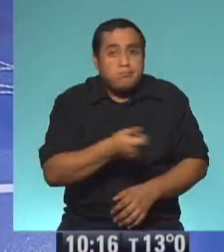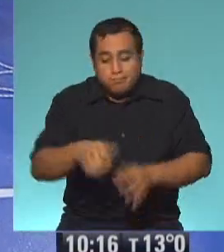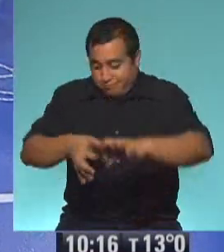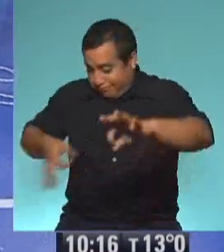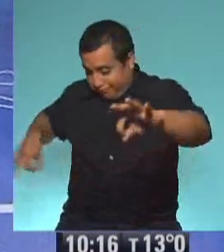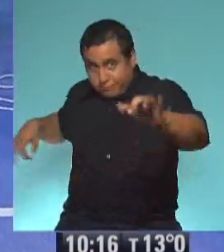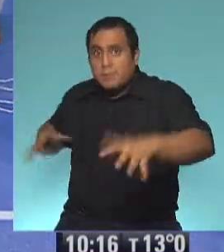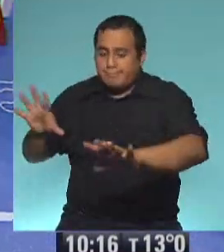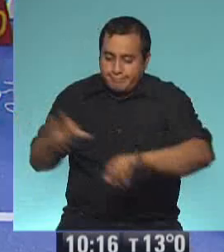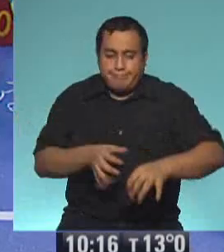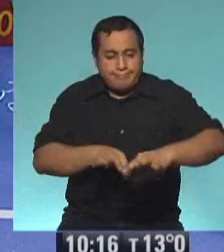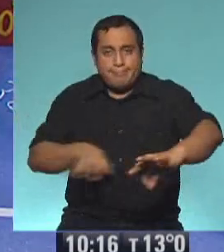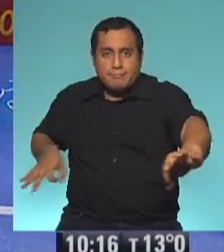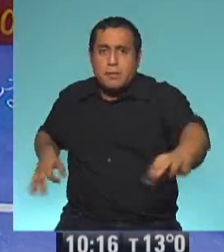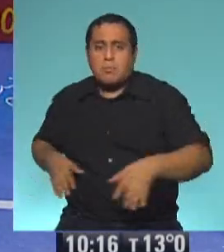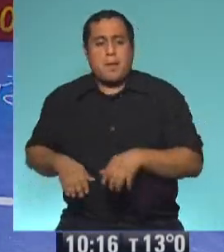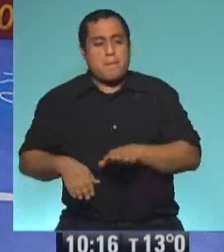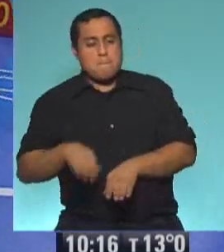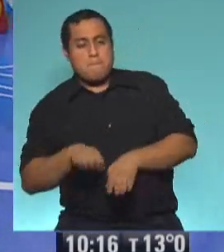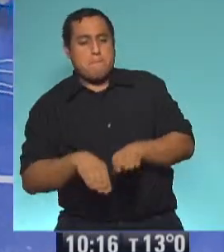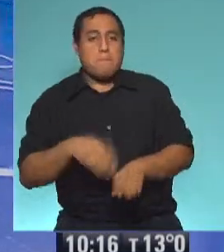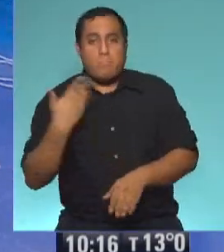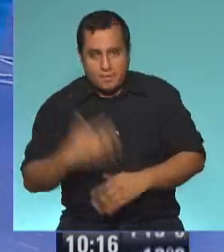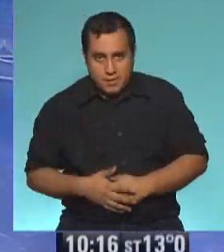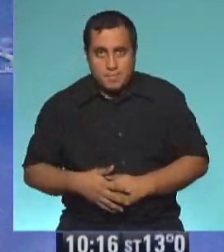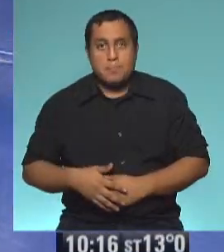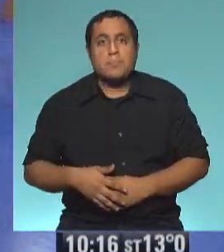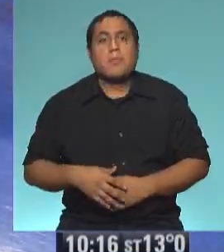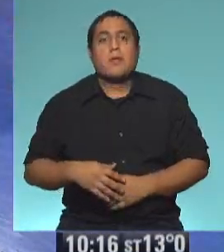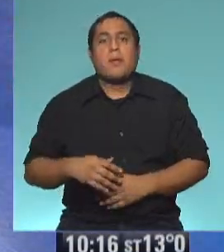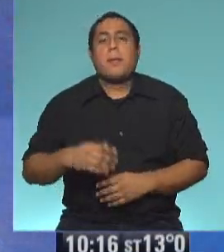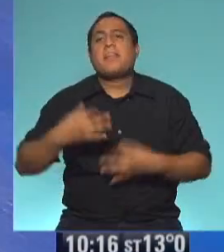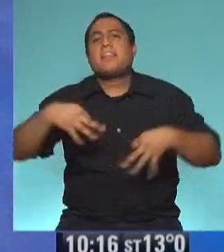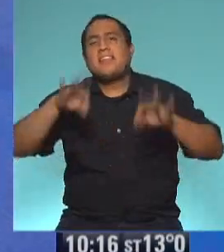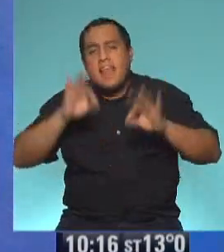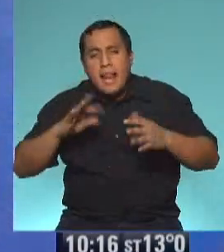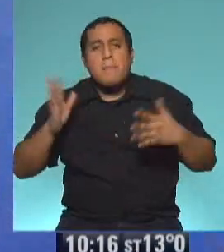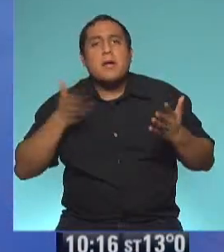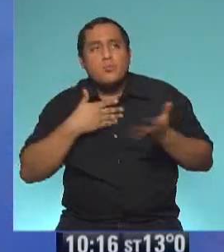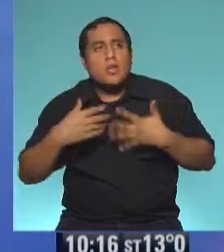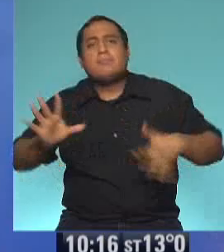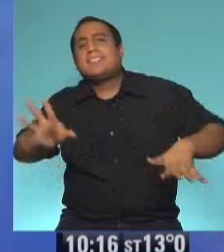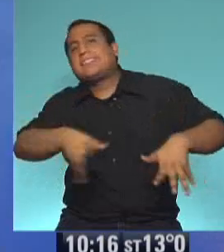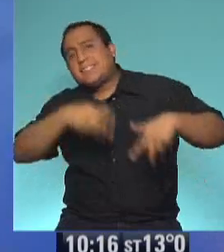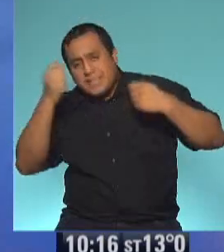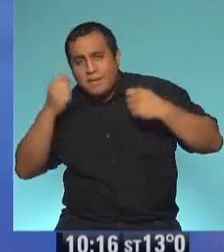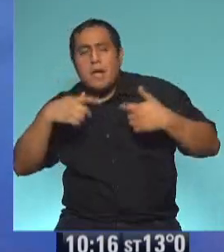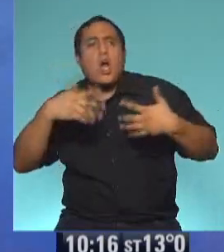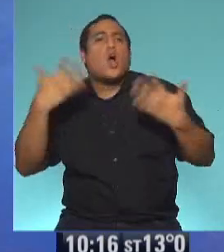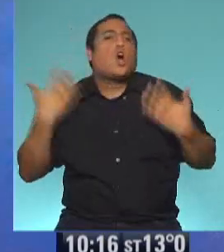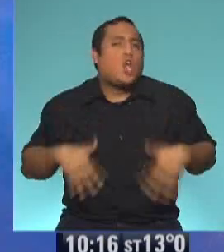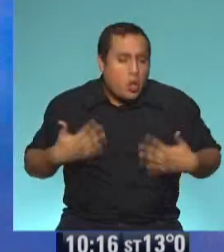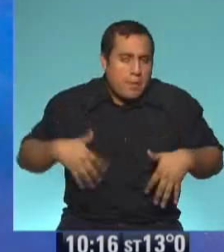que tengas que puedas usar para hacer un recorrido. Claro. Pañuelos, telas. Pañuelos también. Sábanas. Tela, la ropa.